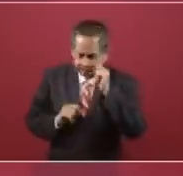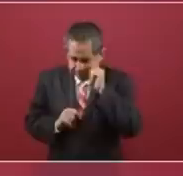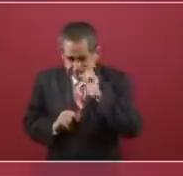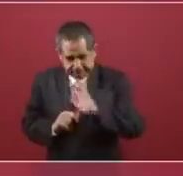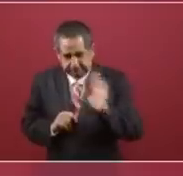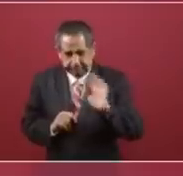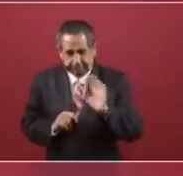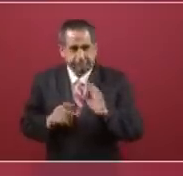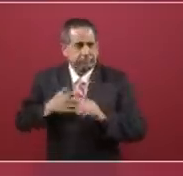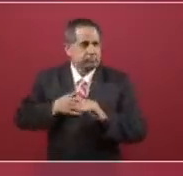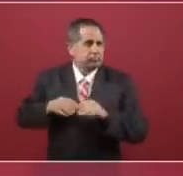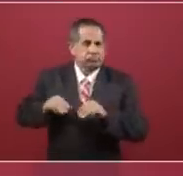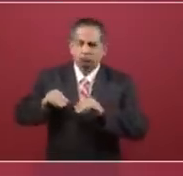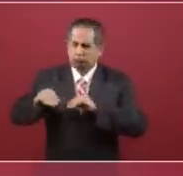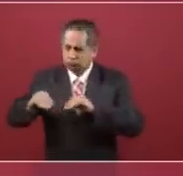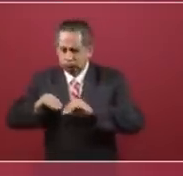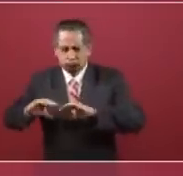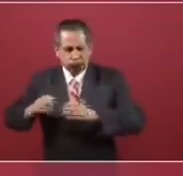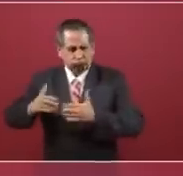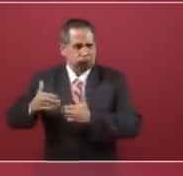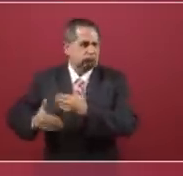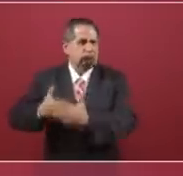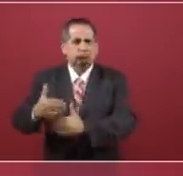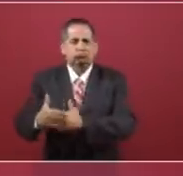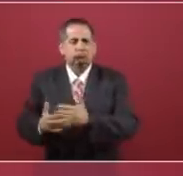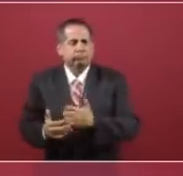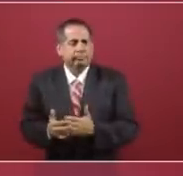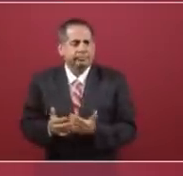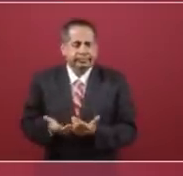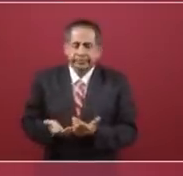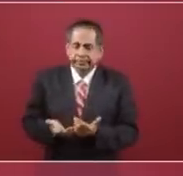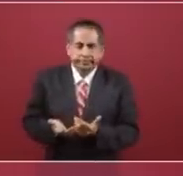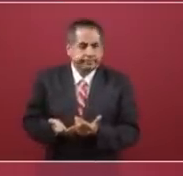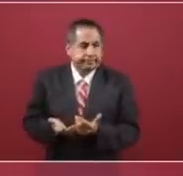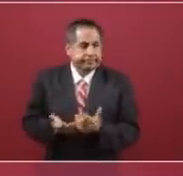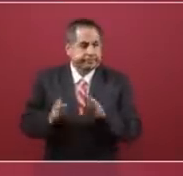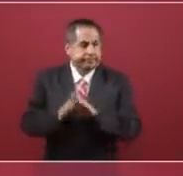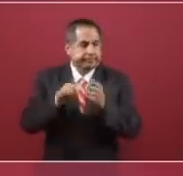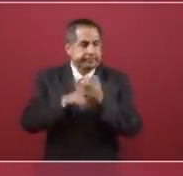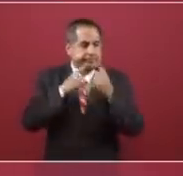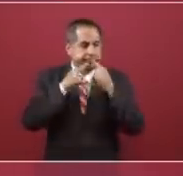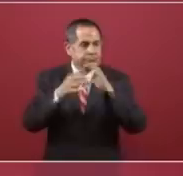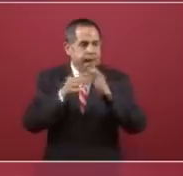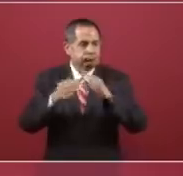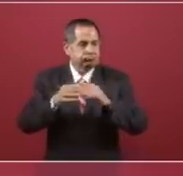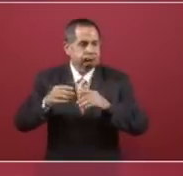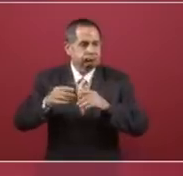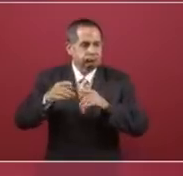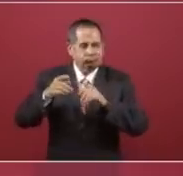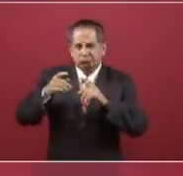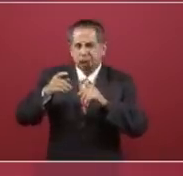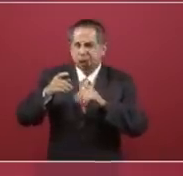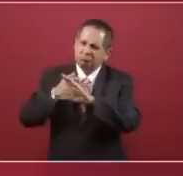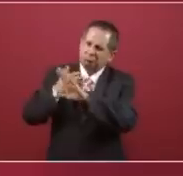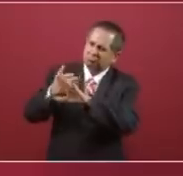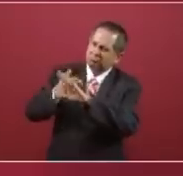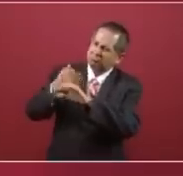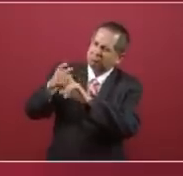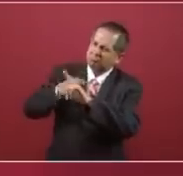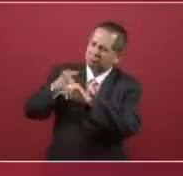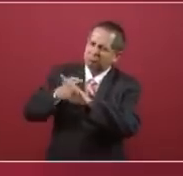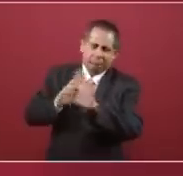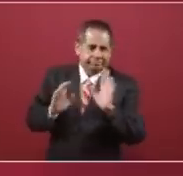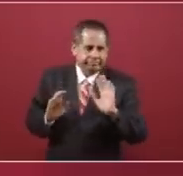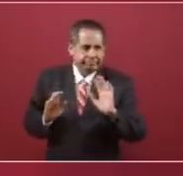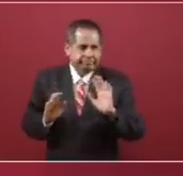nuestro movimiento, que hayan hecho críticas, que